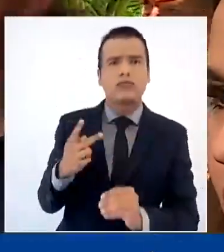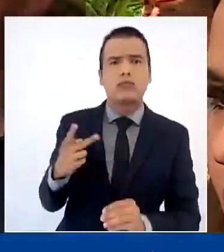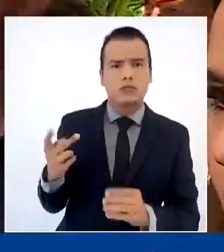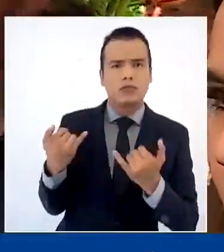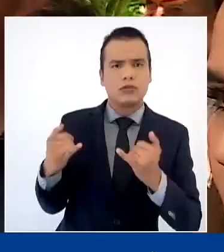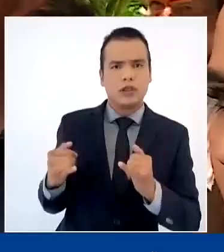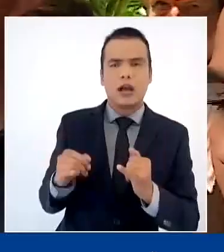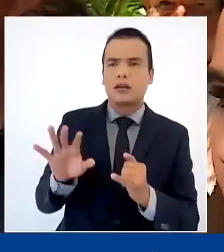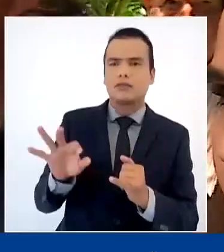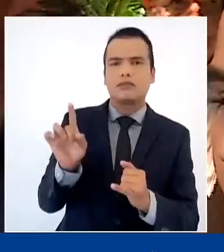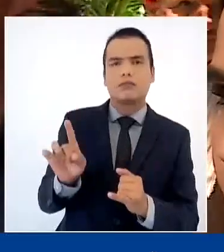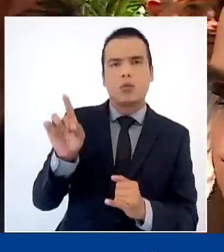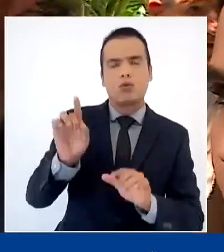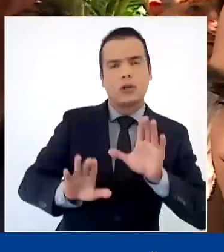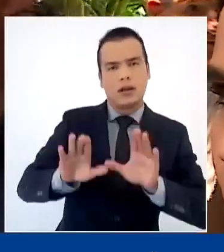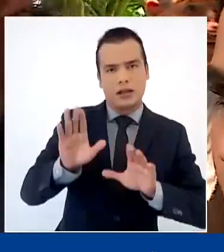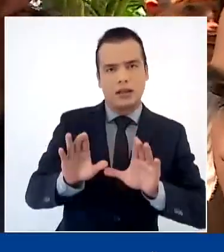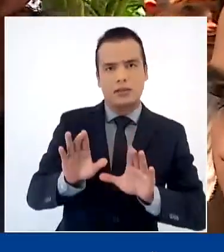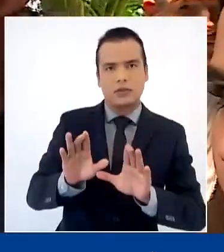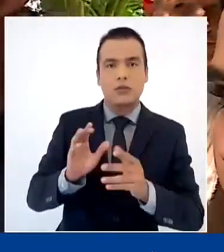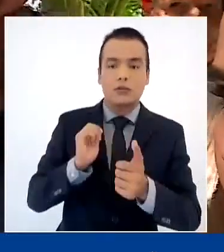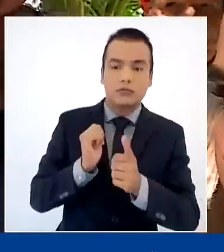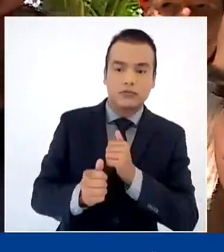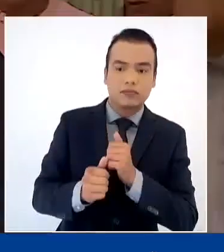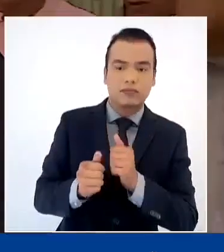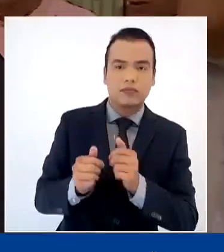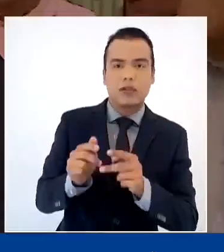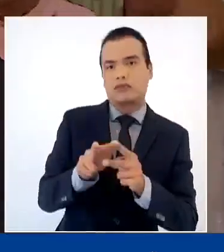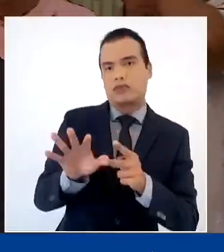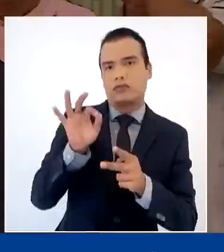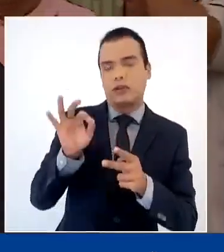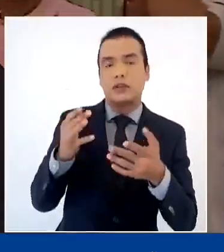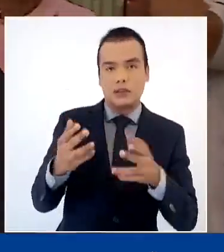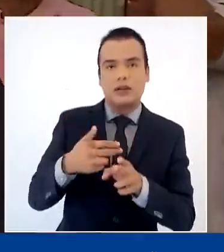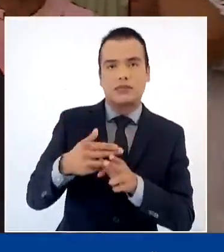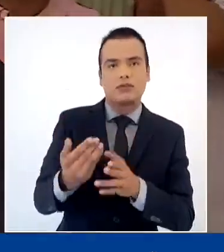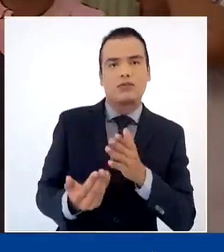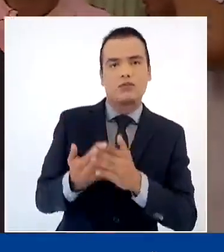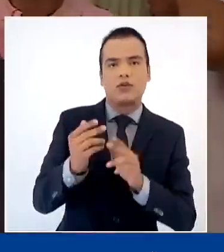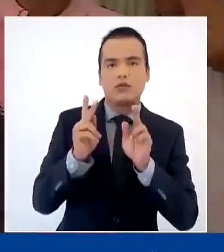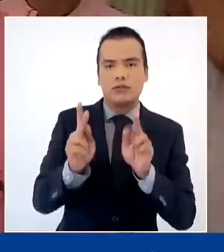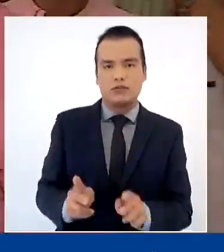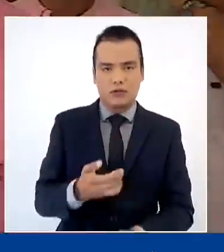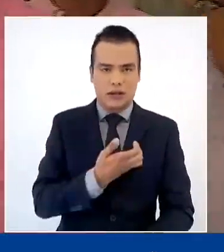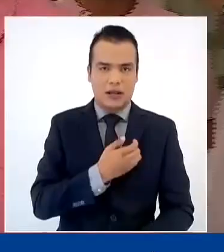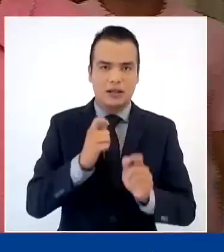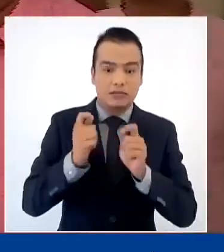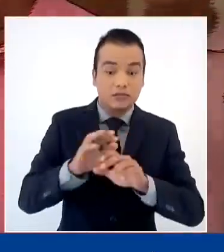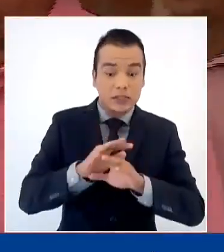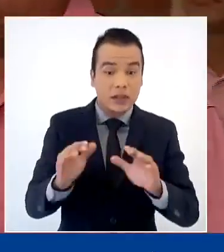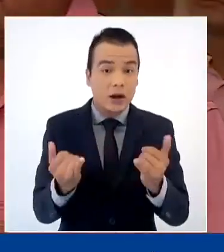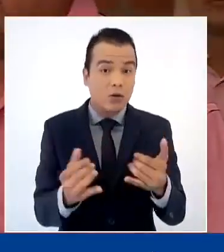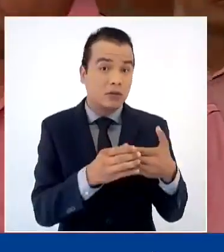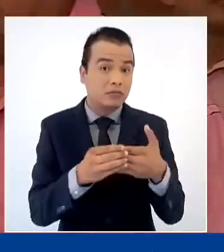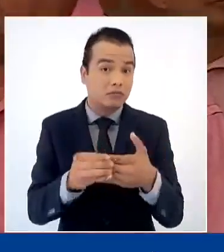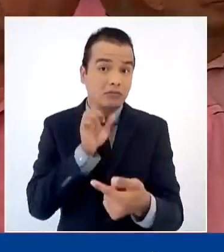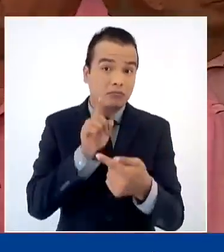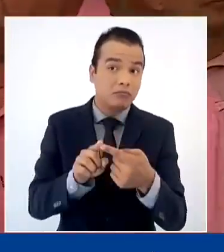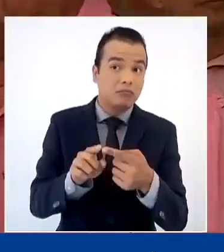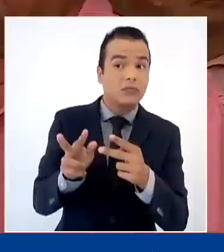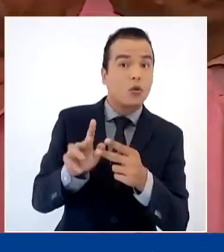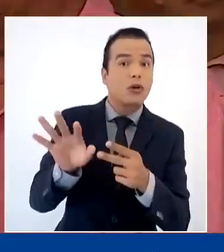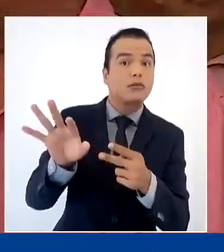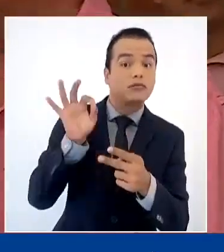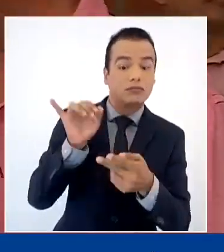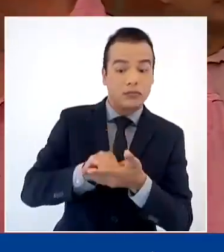saldrá una sola y vamos a tener el próximo alcalde de Cali ahora Solo queda Buscar un mecanismo que permita la escogencia del candidato que seguirá